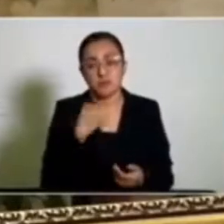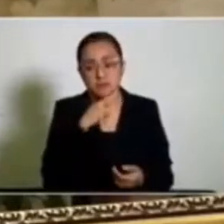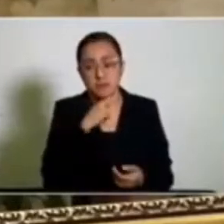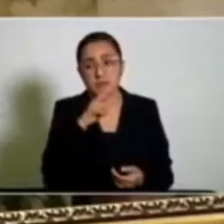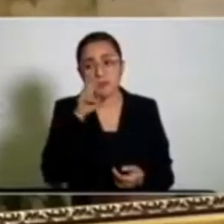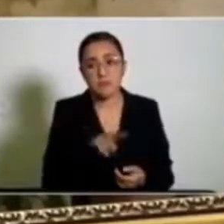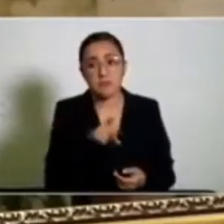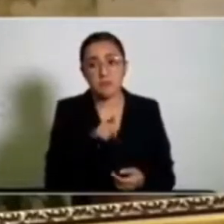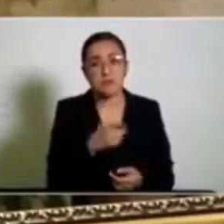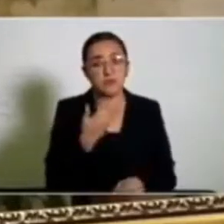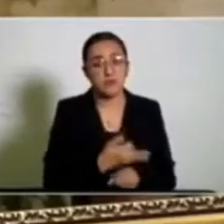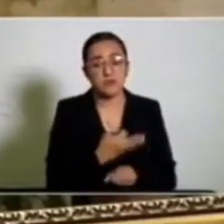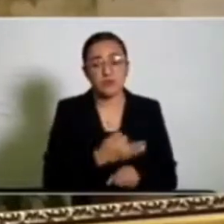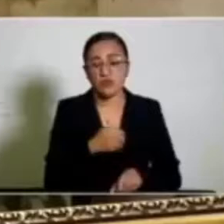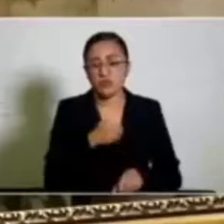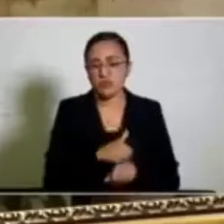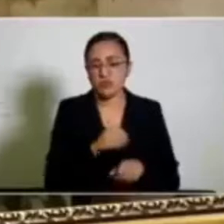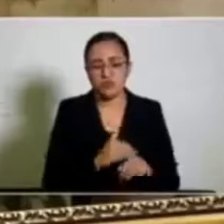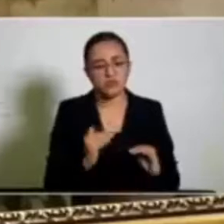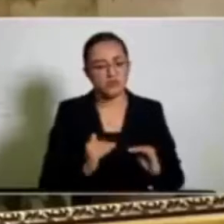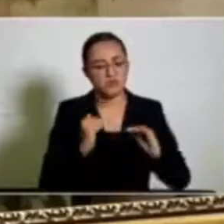preocupado por las cifras.